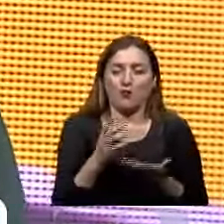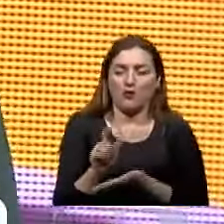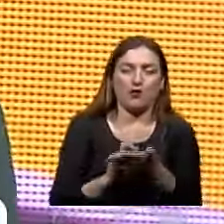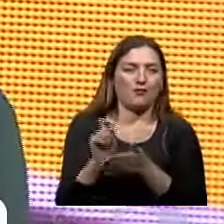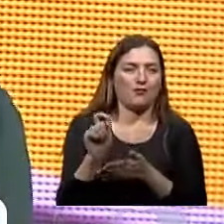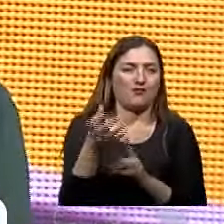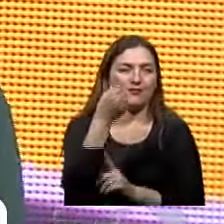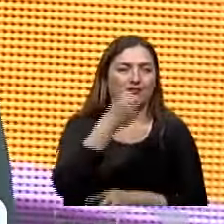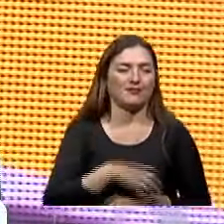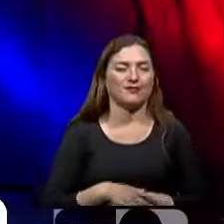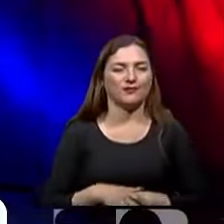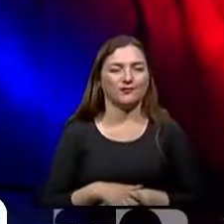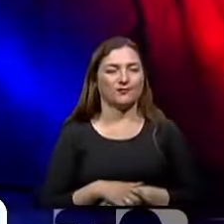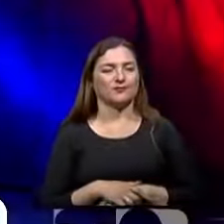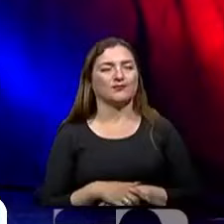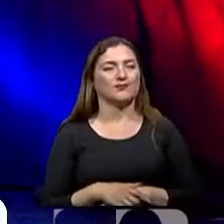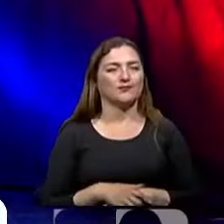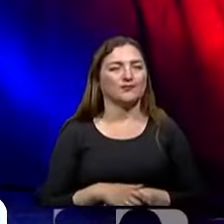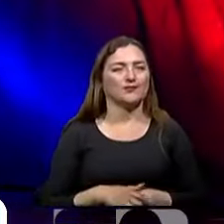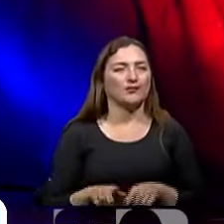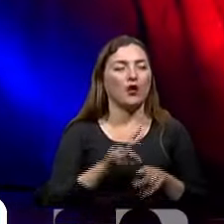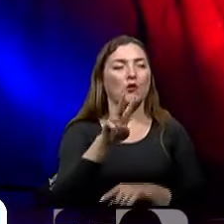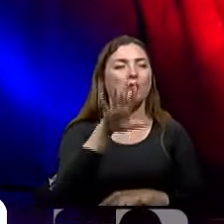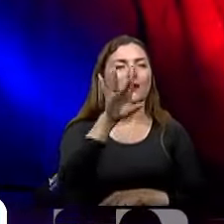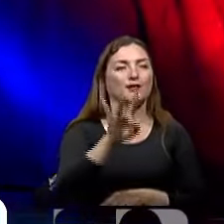la tienes ganada. Perfecto, el estreno de Yo Me Llamo este